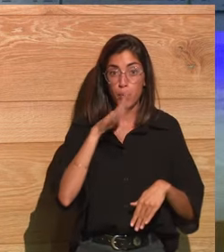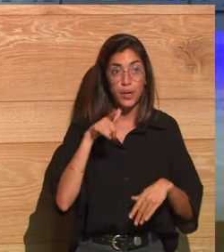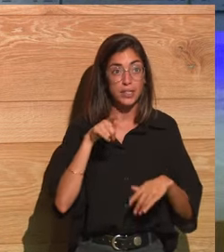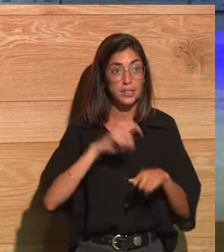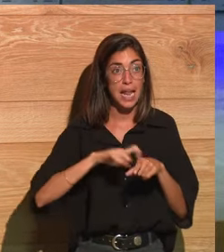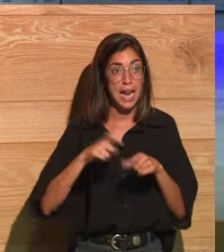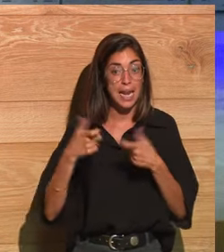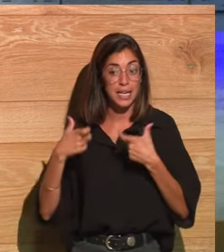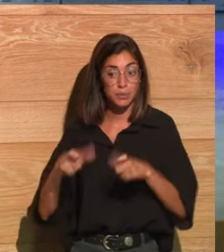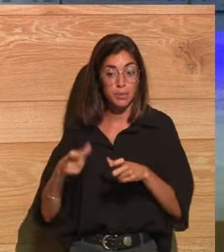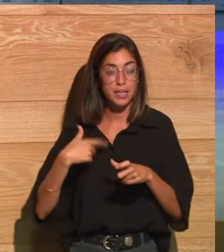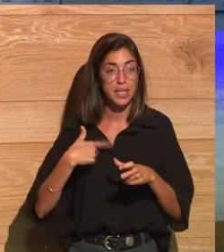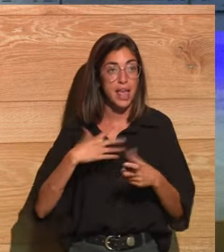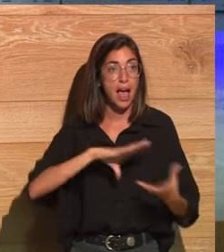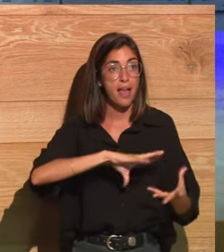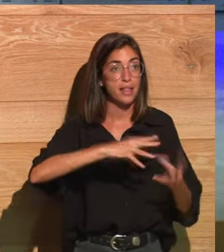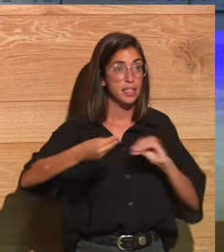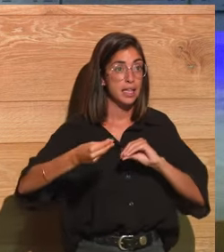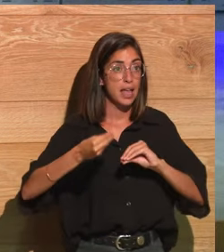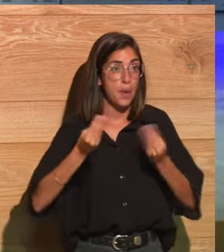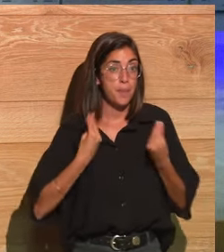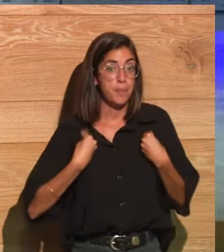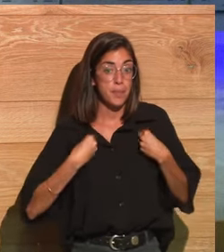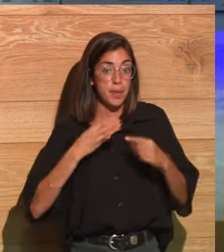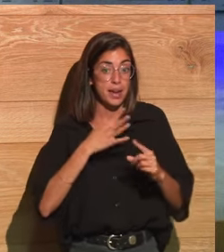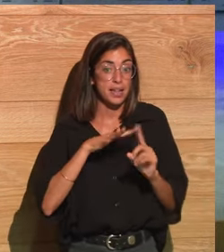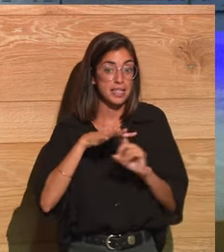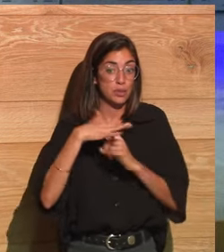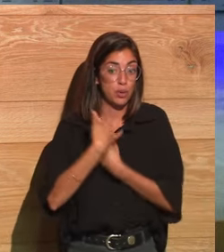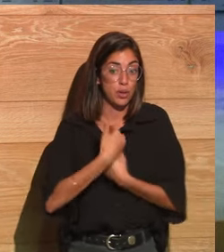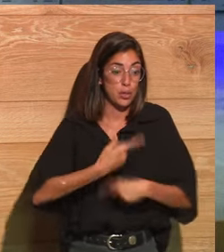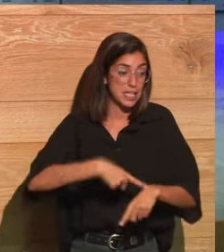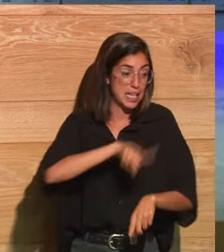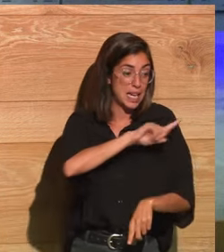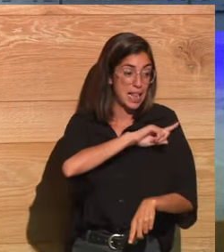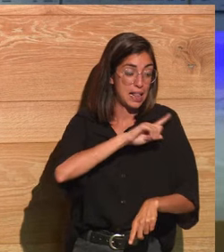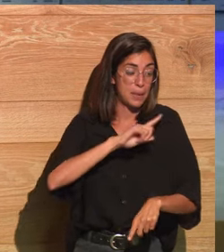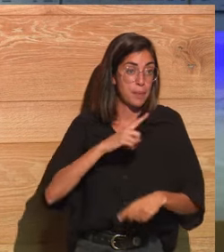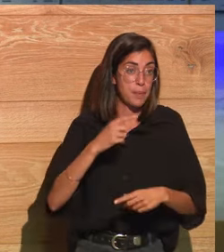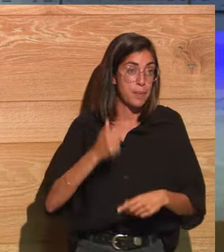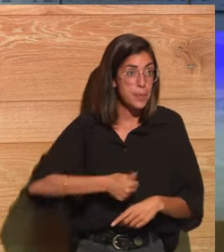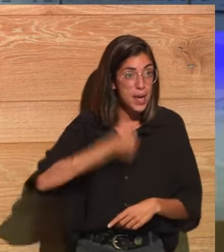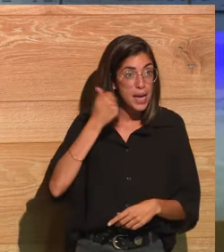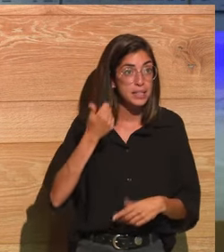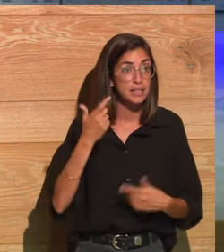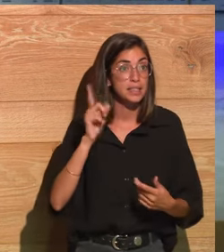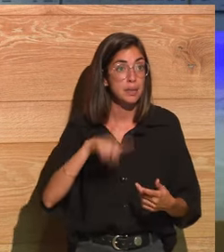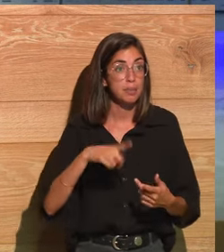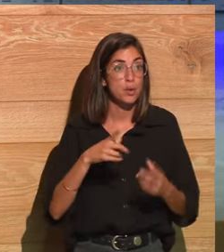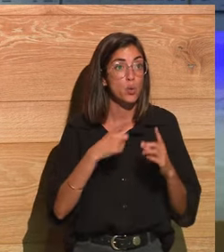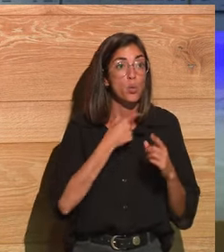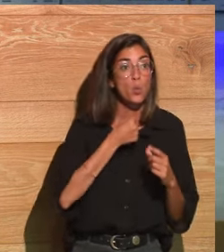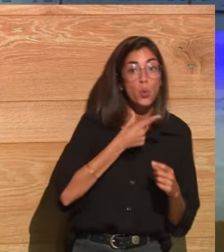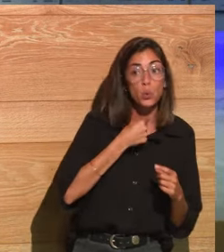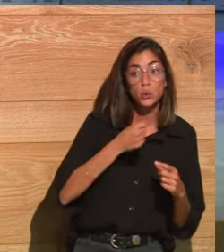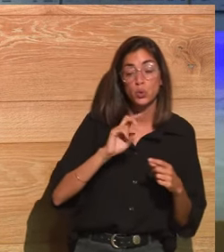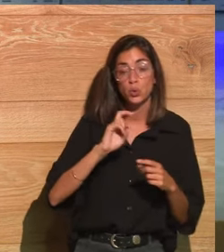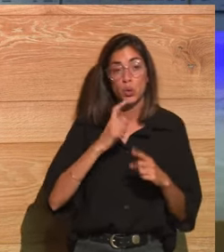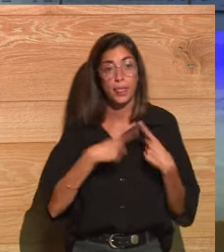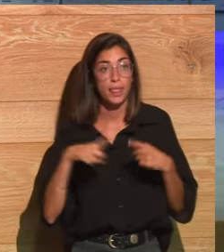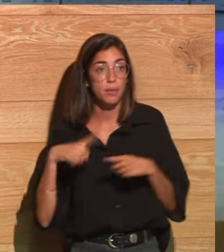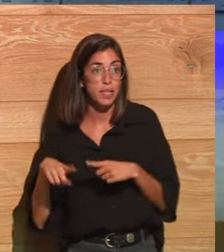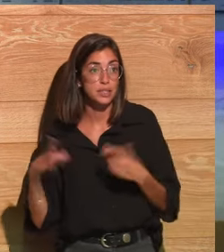está adaptada a vivir en las condiciones más extremas y con gustos y estilos de vida completamente diferentes unos de otros, y